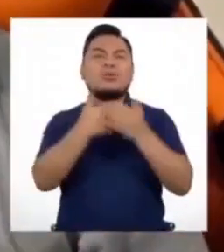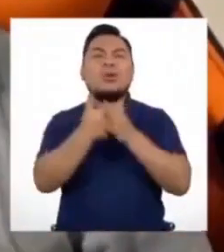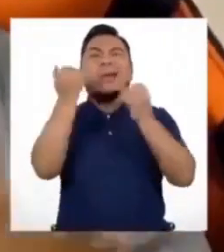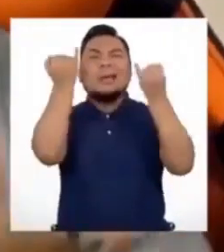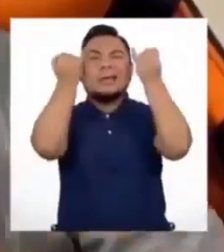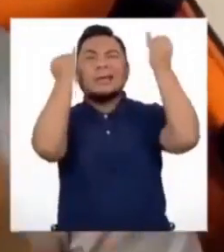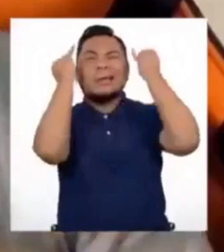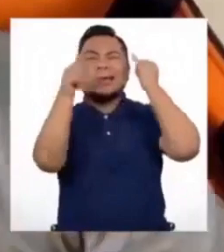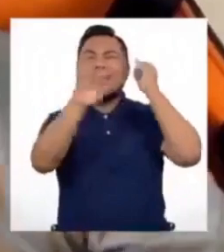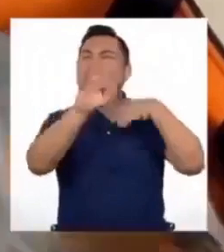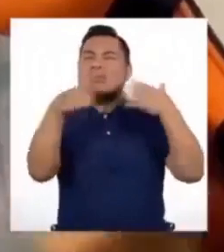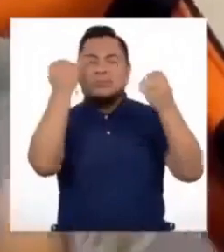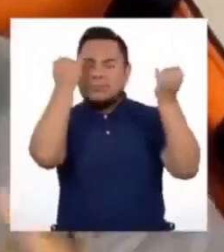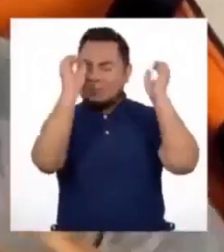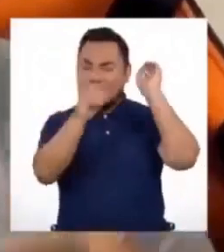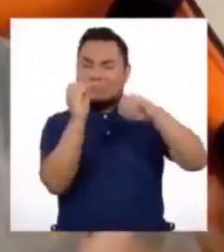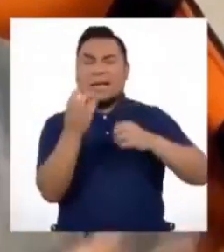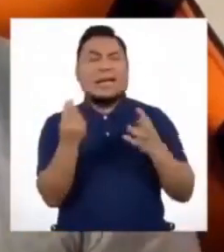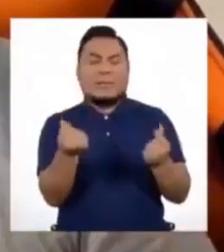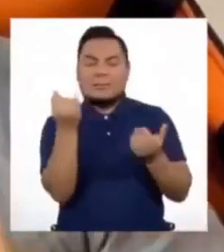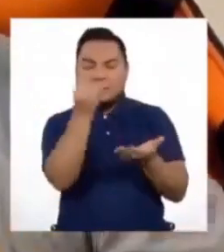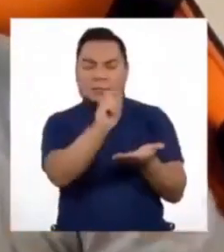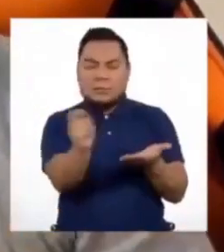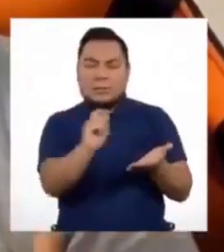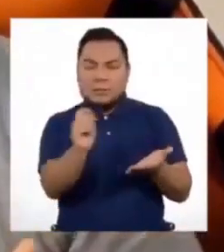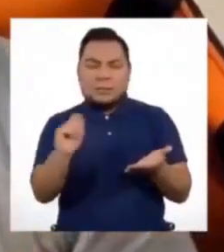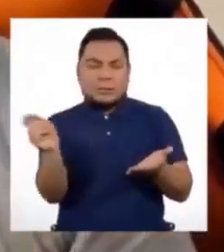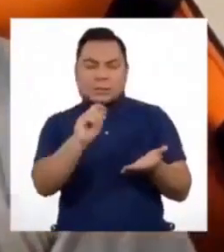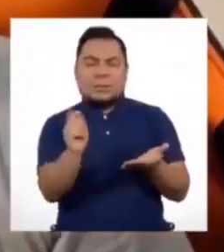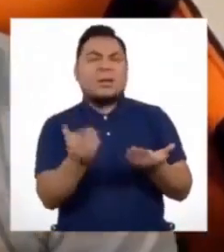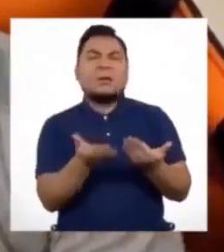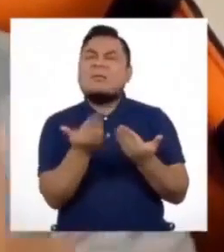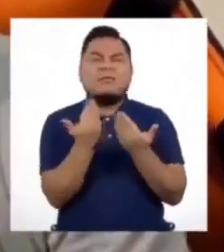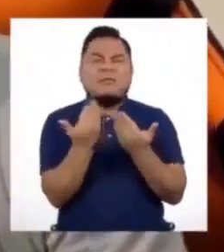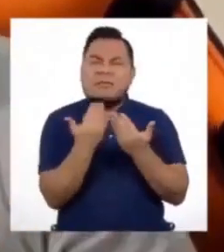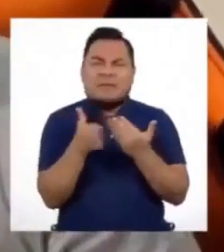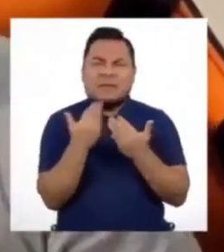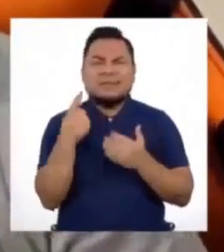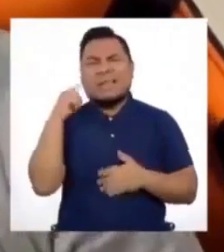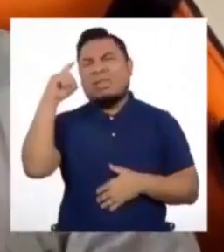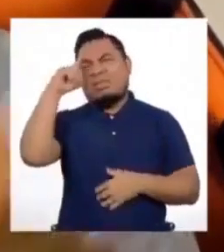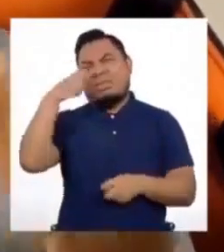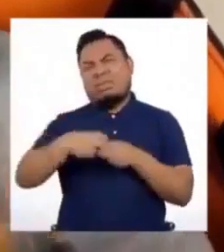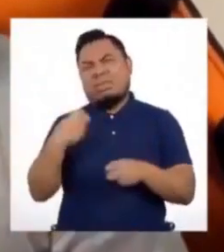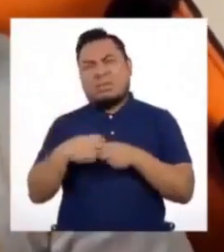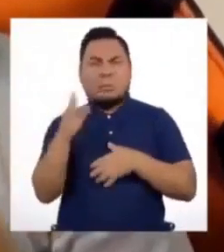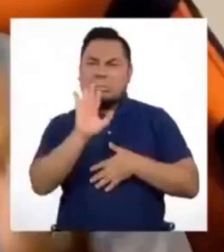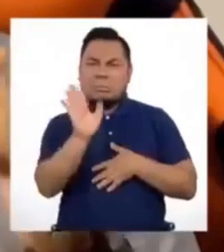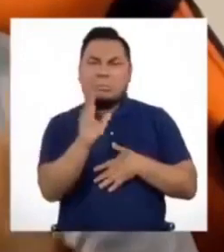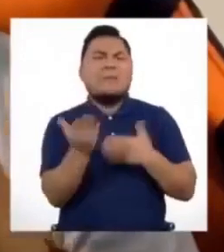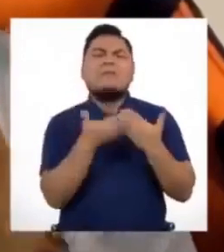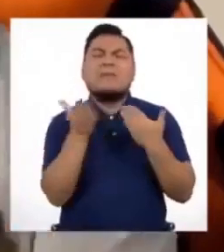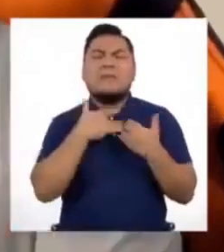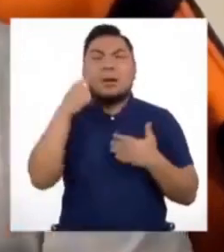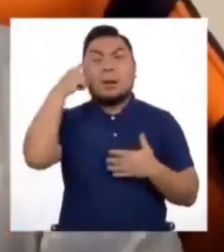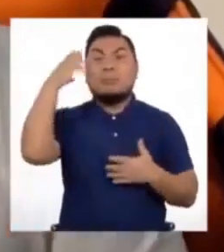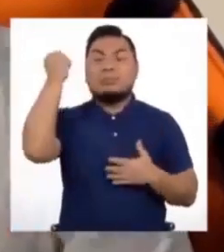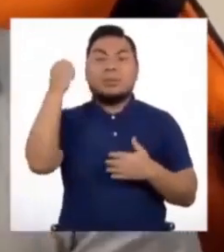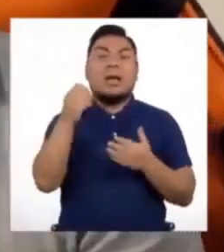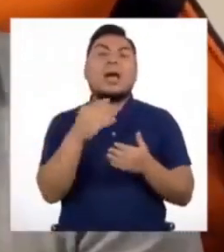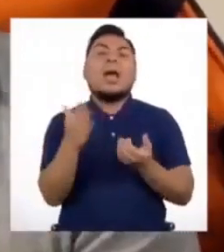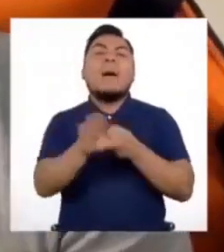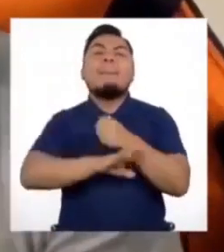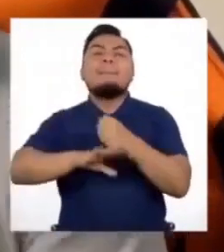tengamos. Y tiene que ser de manera ágil, rápida, simple y sin complicarnos mucho. Luego de eso iremos a